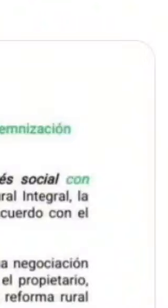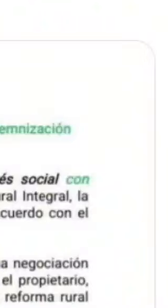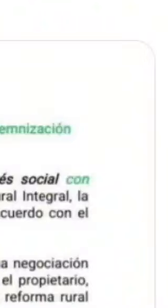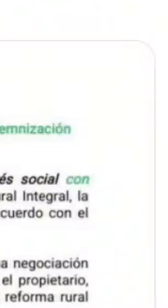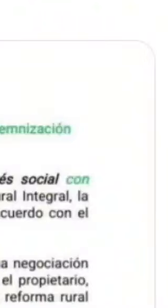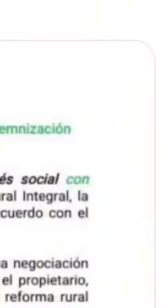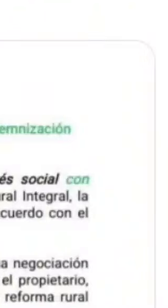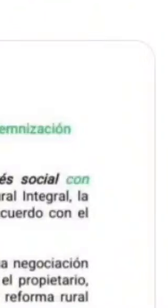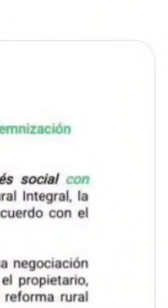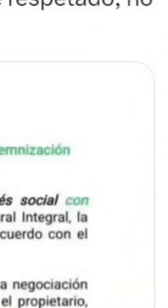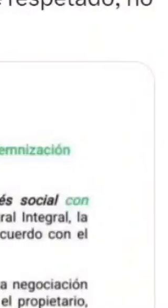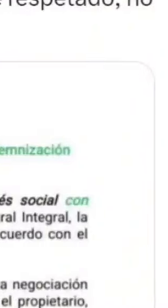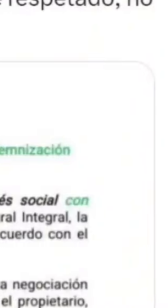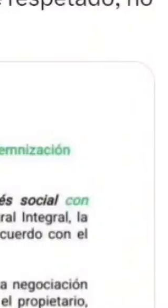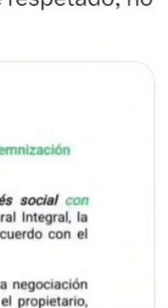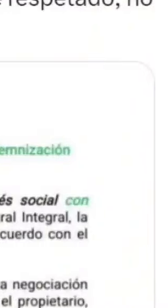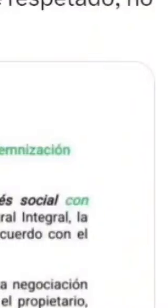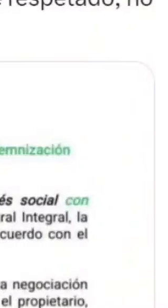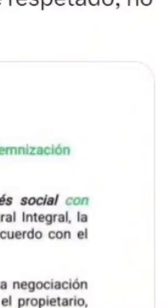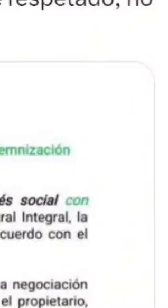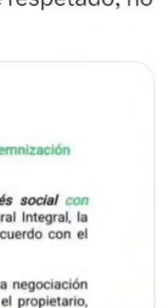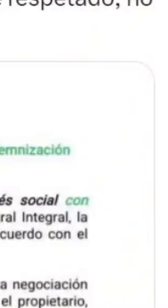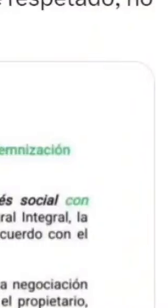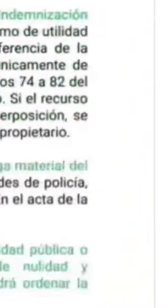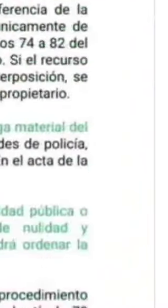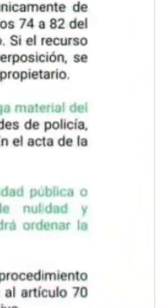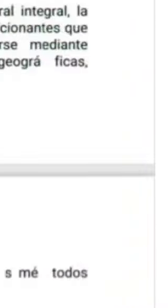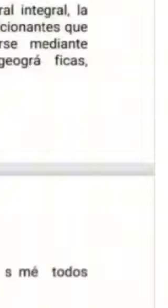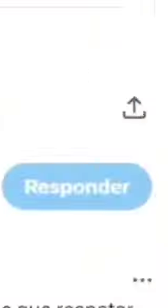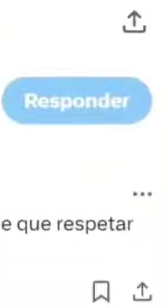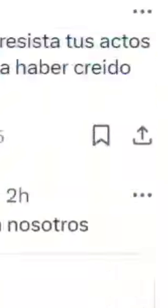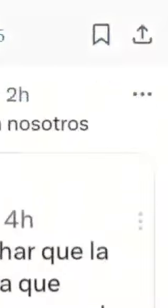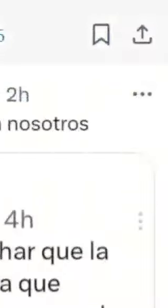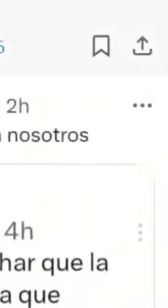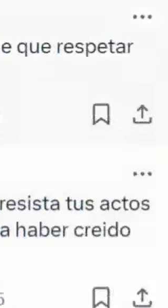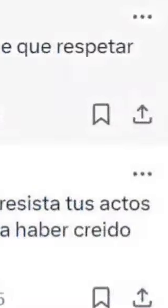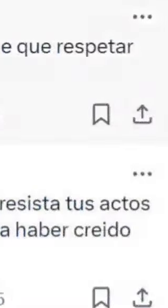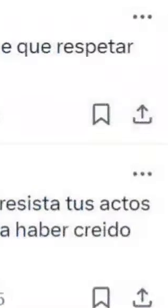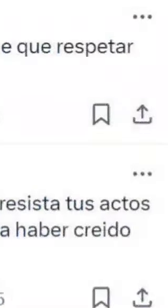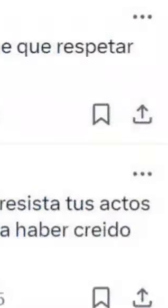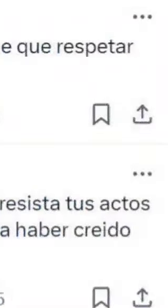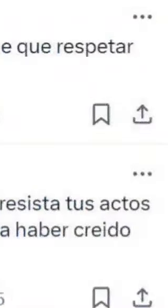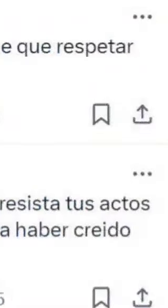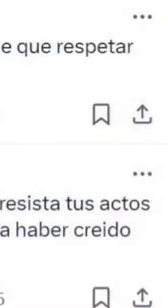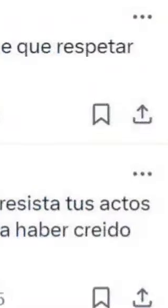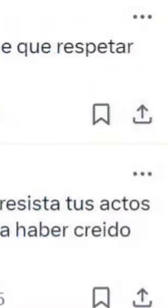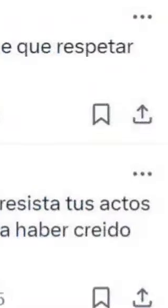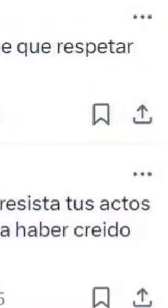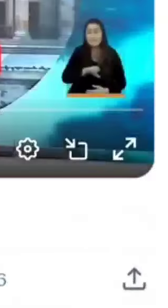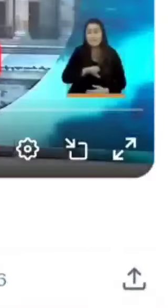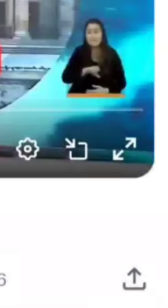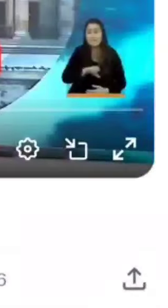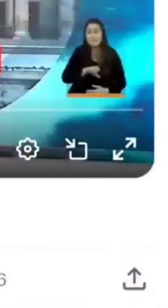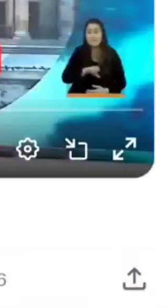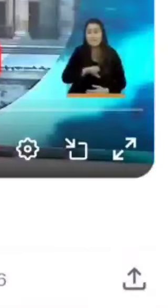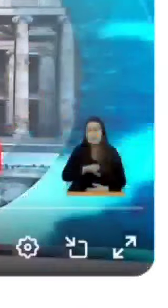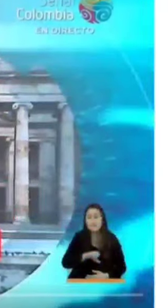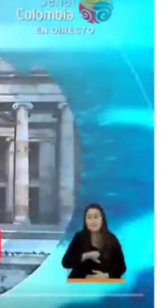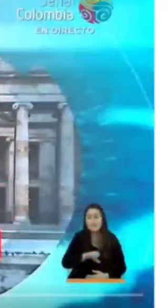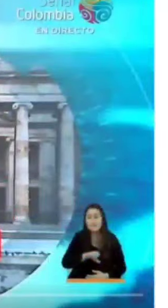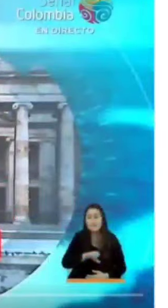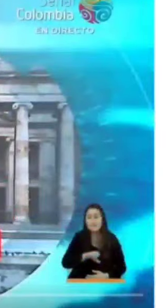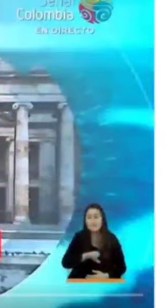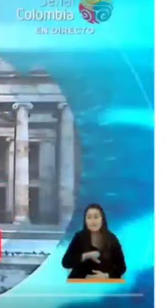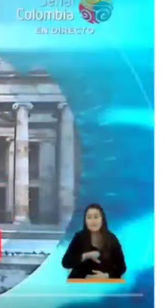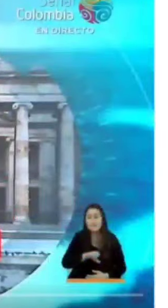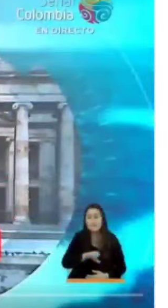a usted siempre lo he respetado. No esperen nunca de mí una bajeza igual. Una bajeza igual, pero ¿cuál es la tratada de hijuetantas que